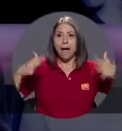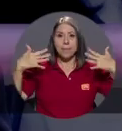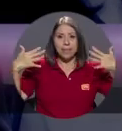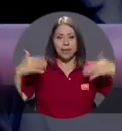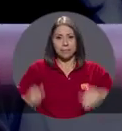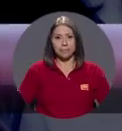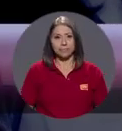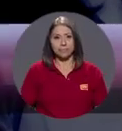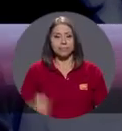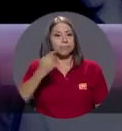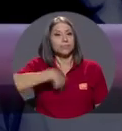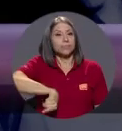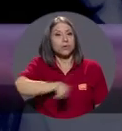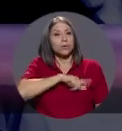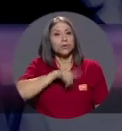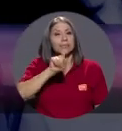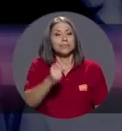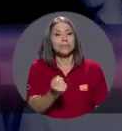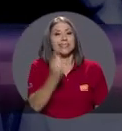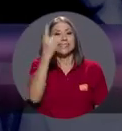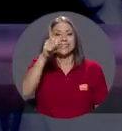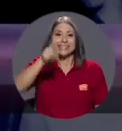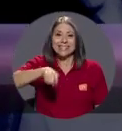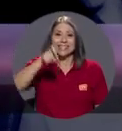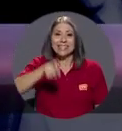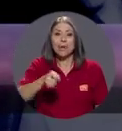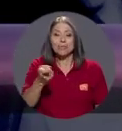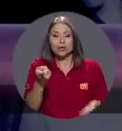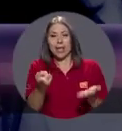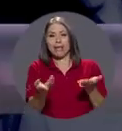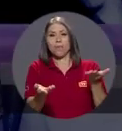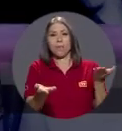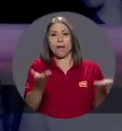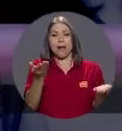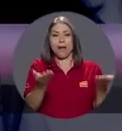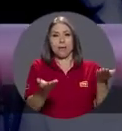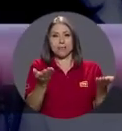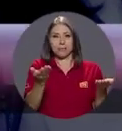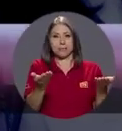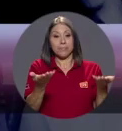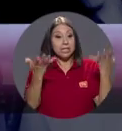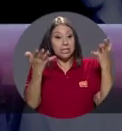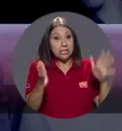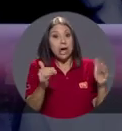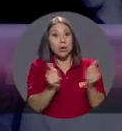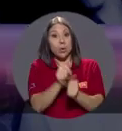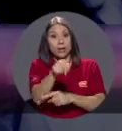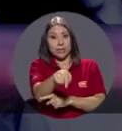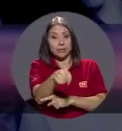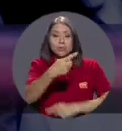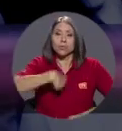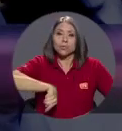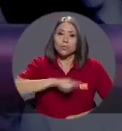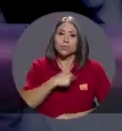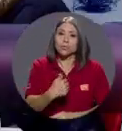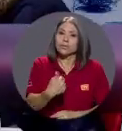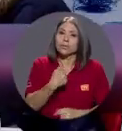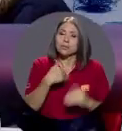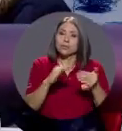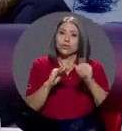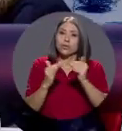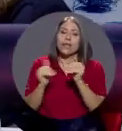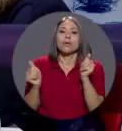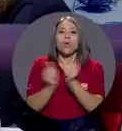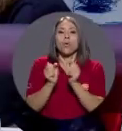balance ambiental. Entonces tenemos que entender que necesitamos un balance ahí. A partir de eso, si nosotros tenemos